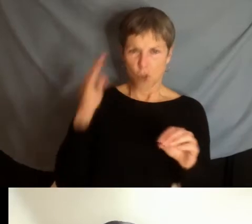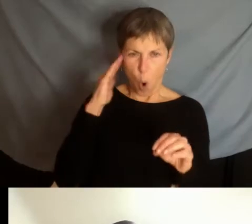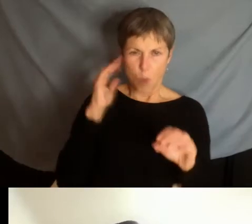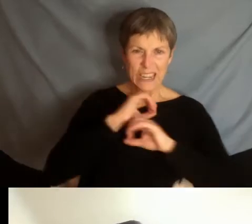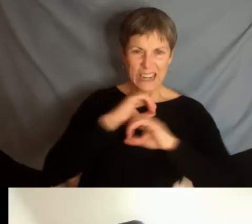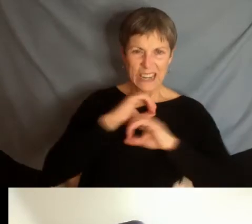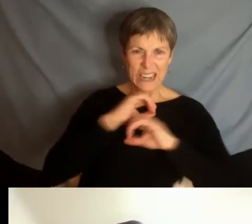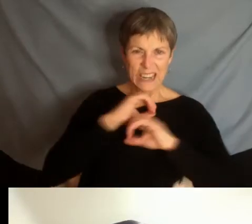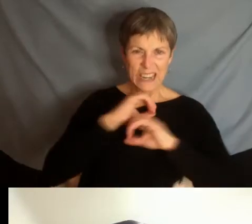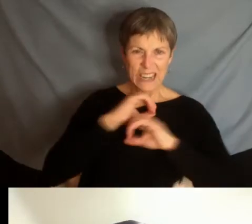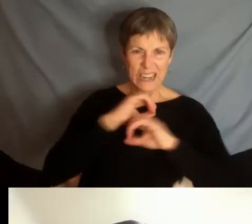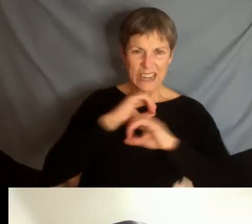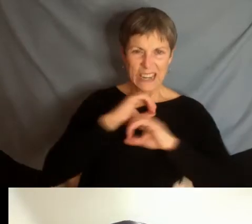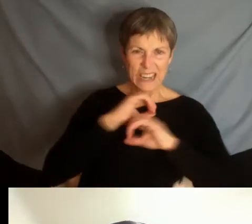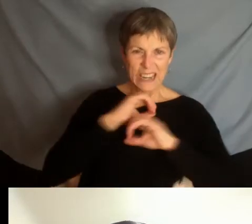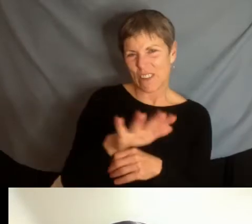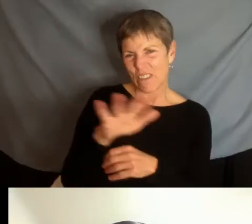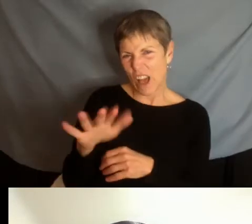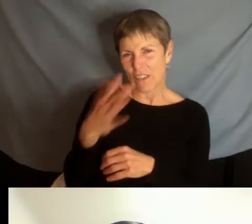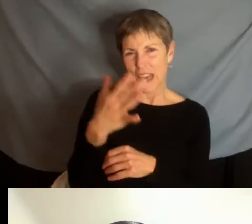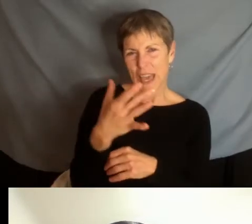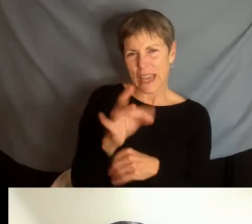alrededor de 1855 y